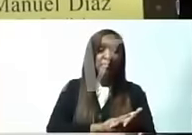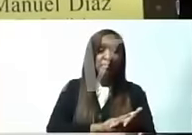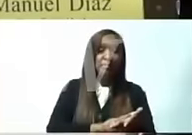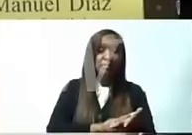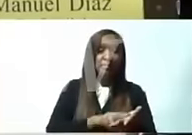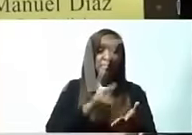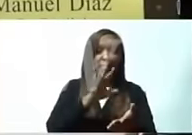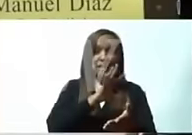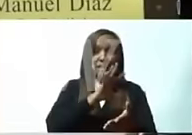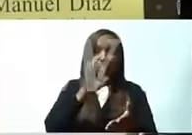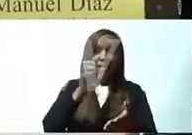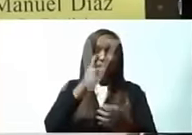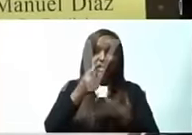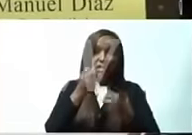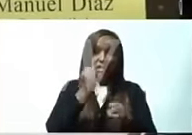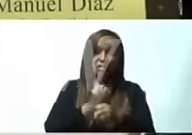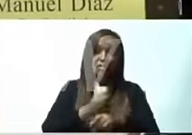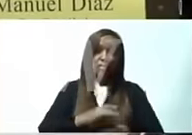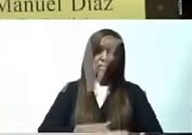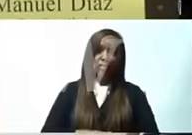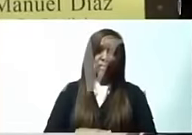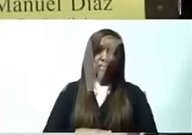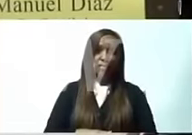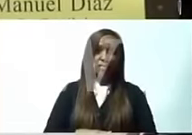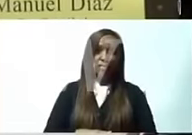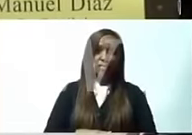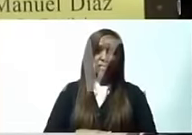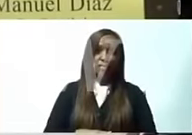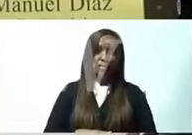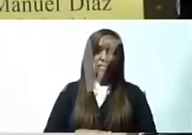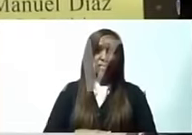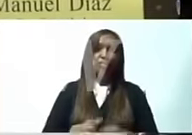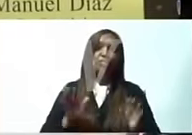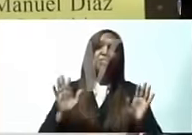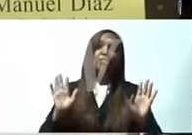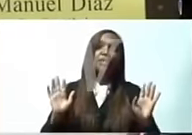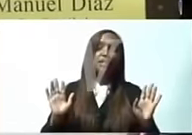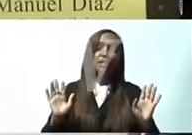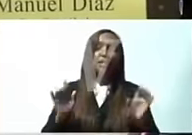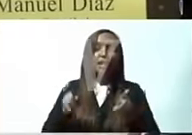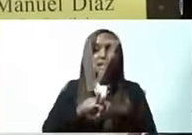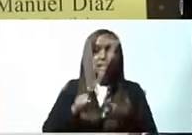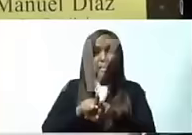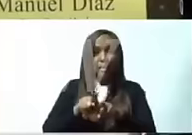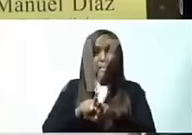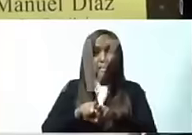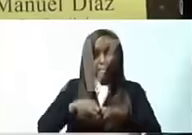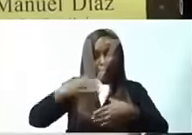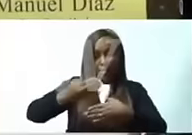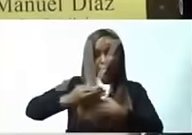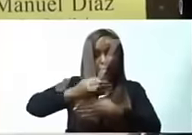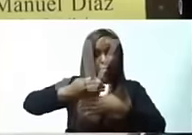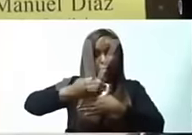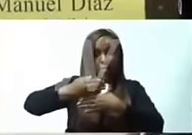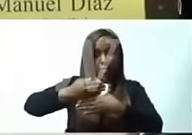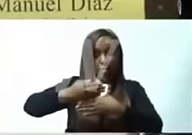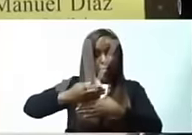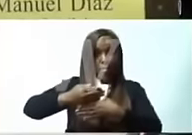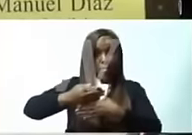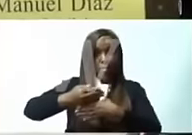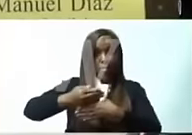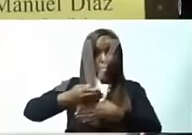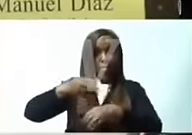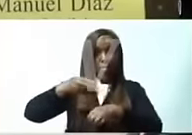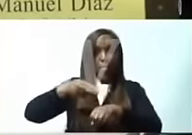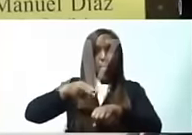detrás de la otra. Y nuestros militares se hacen de la vista gorda. Vamos a aprobar esta resolución, pero vamos a condenar